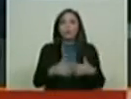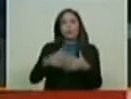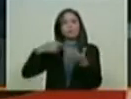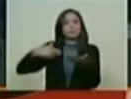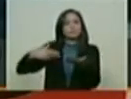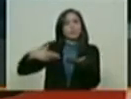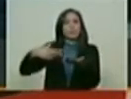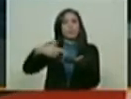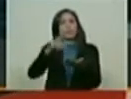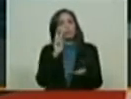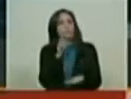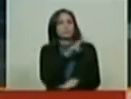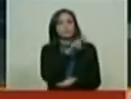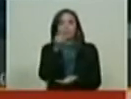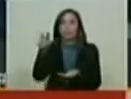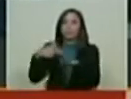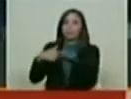caminando.